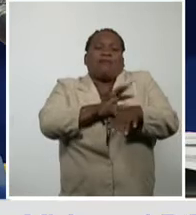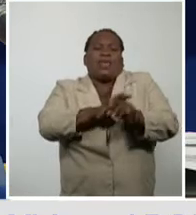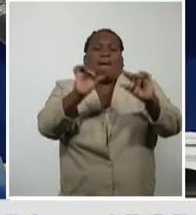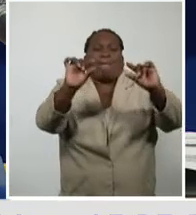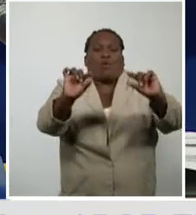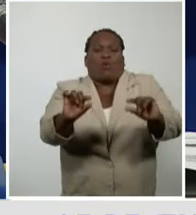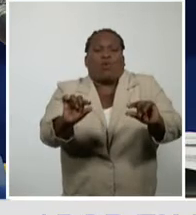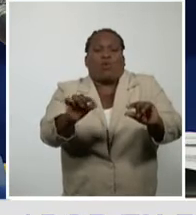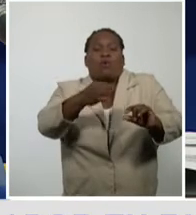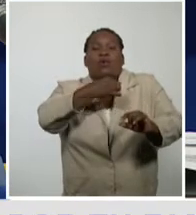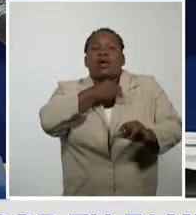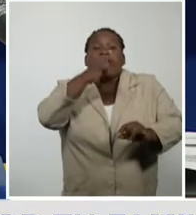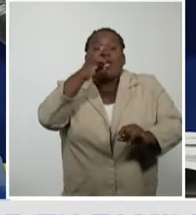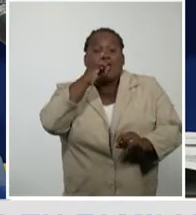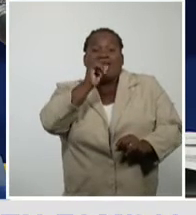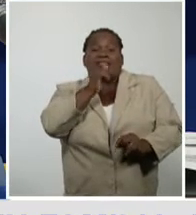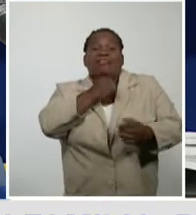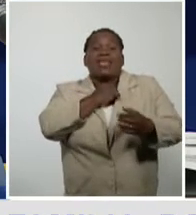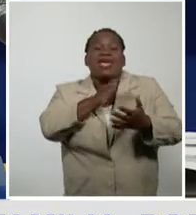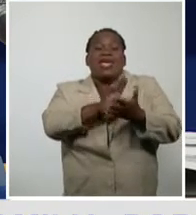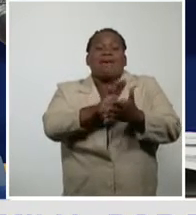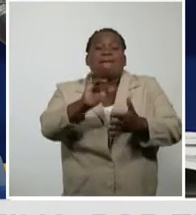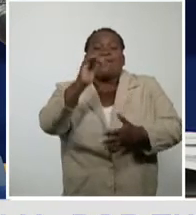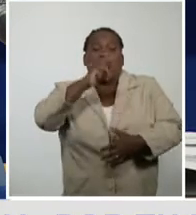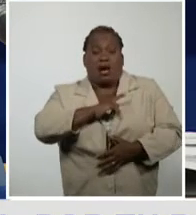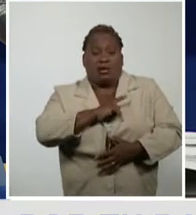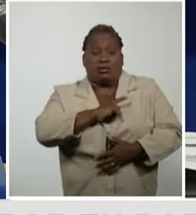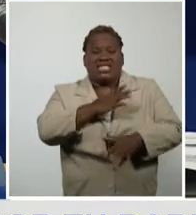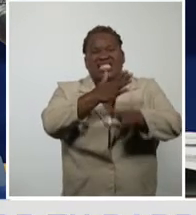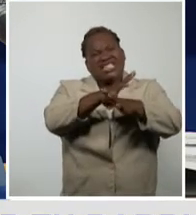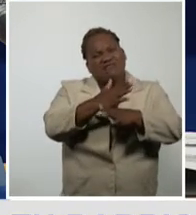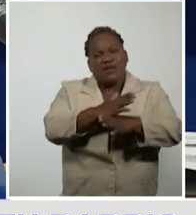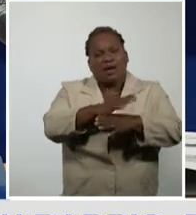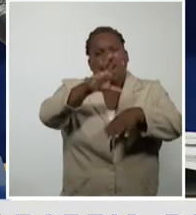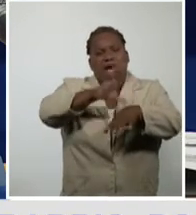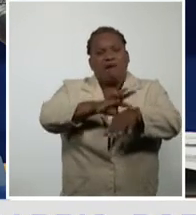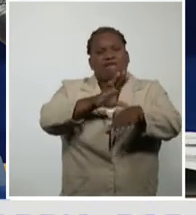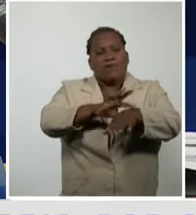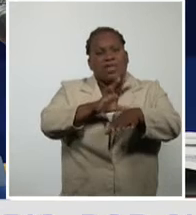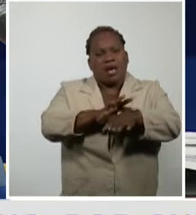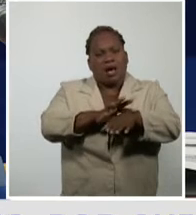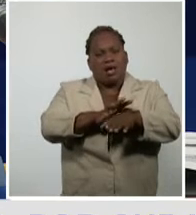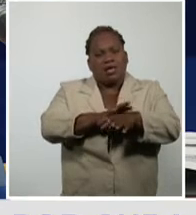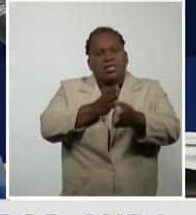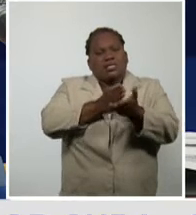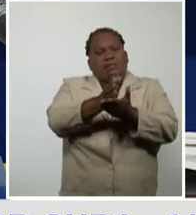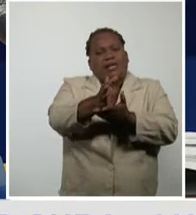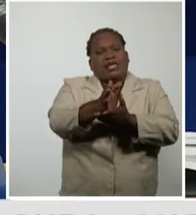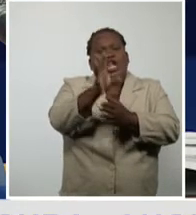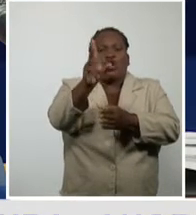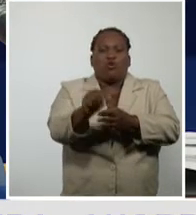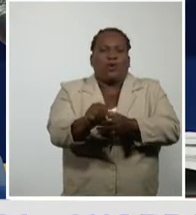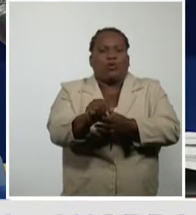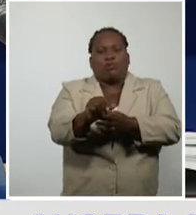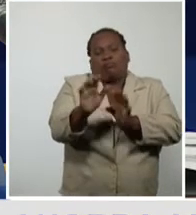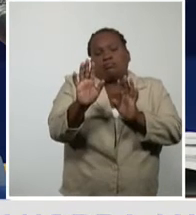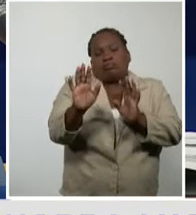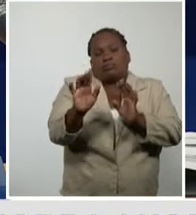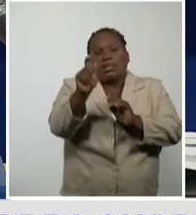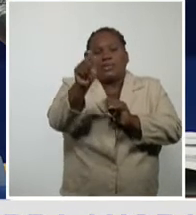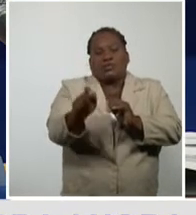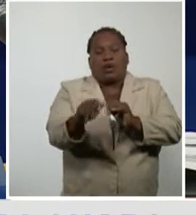la enfermedad tiene un comportamiento que se mantiene un número de casos. Por ejemplo,